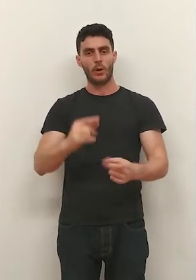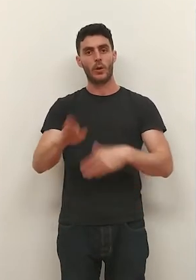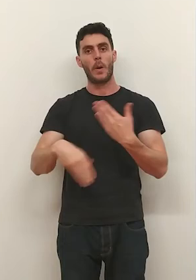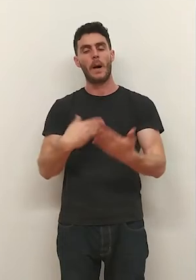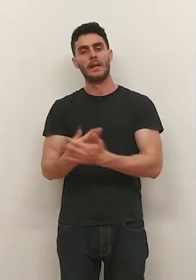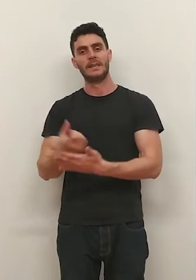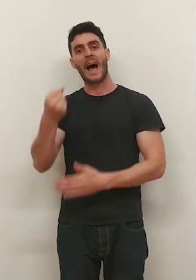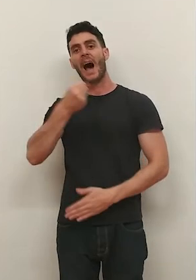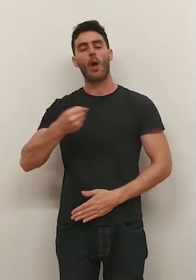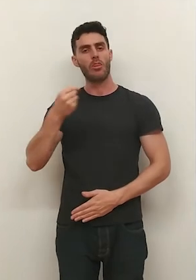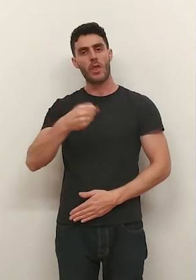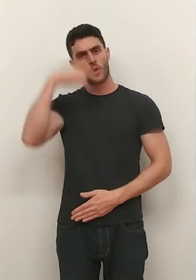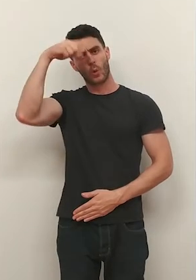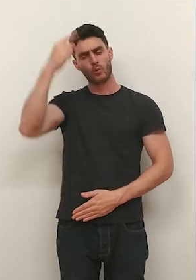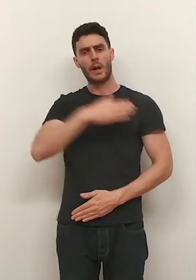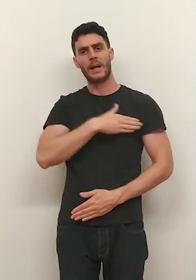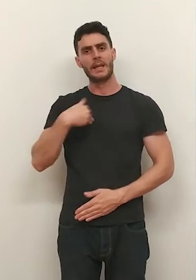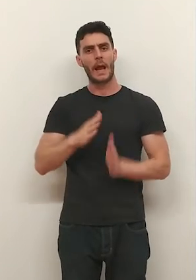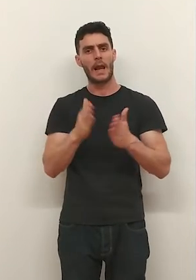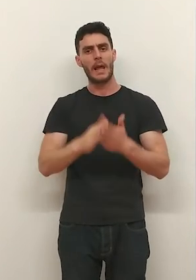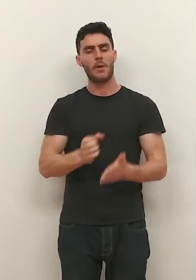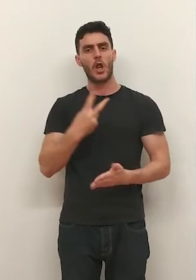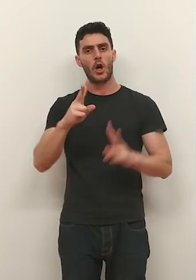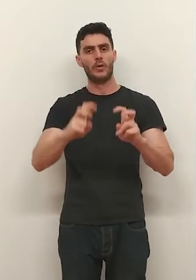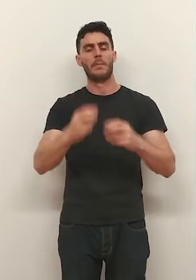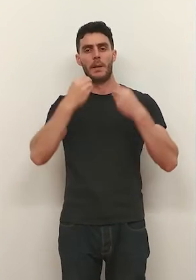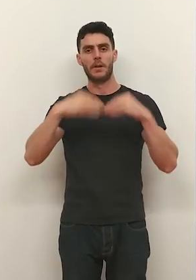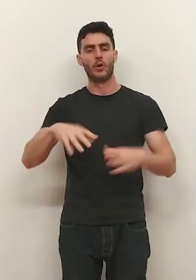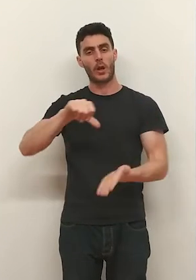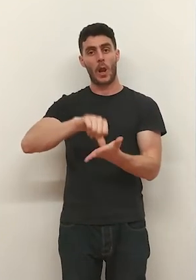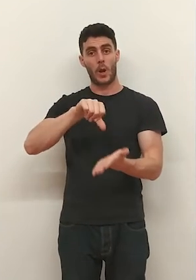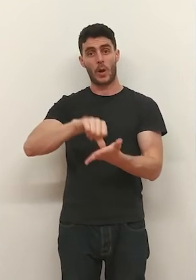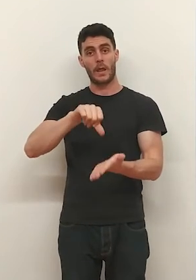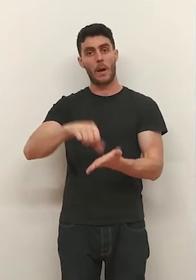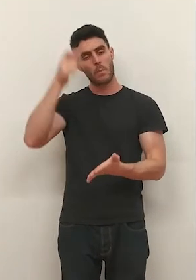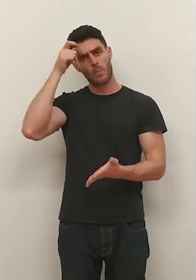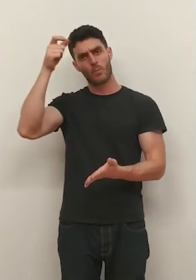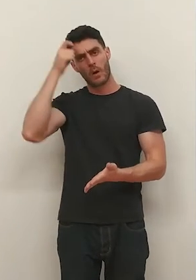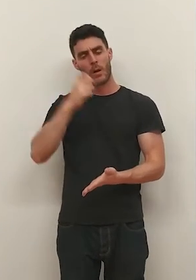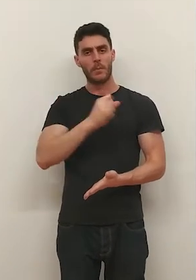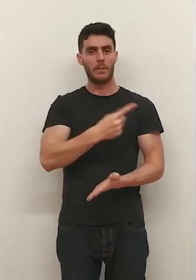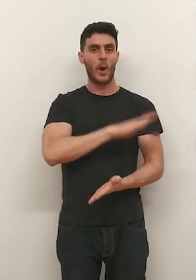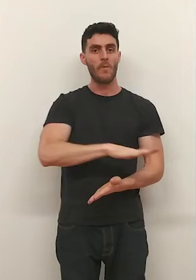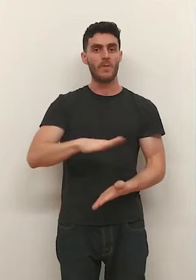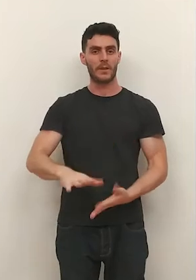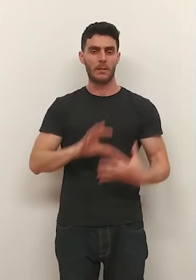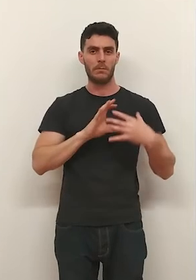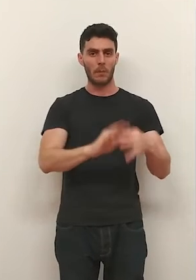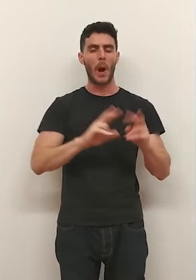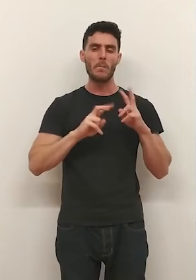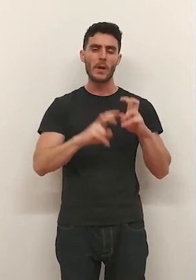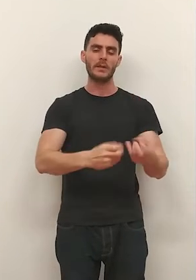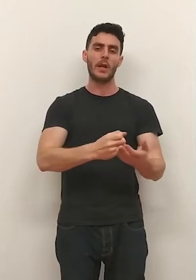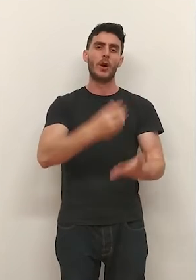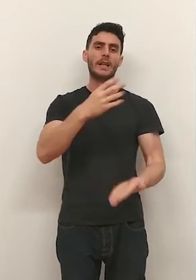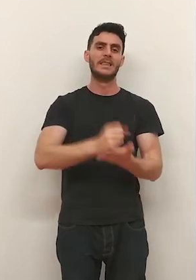Logroño a Agoncillo, que apuesta por la cultura y lo hace con 2 libros sobre la historia de la localidad. Uno de ellos, destinado al público infantil, nos adentra en los misterios